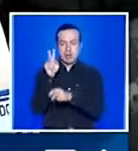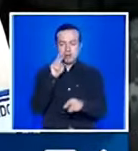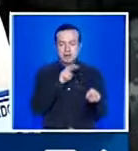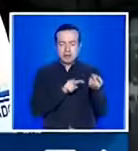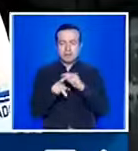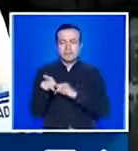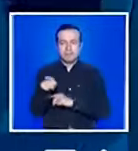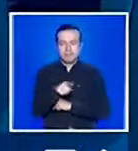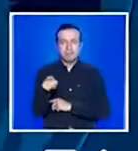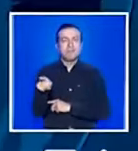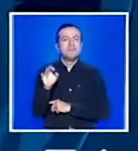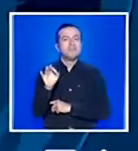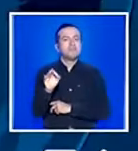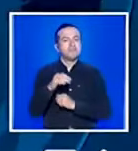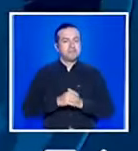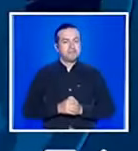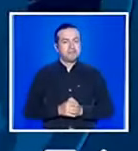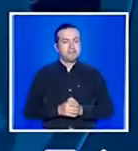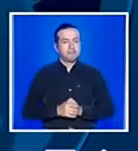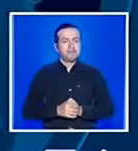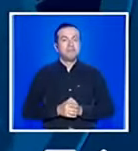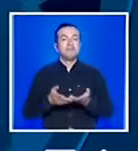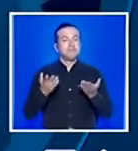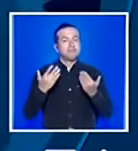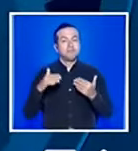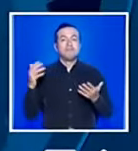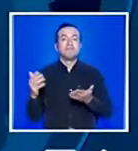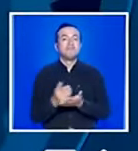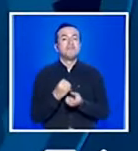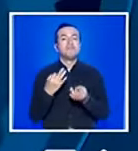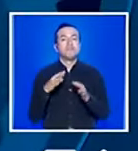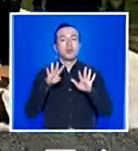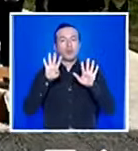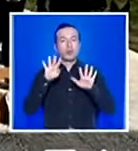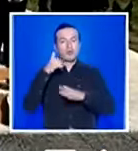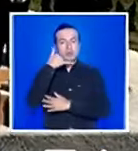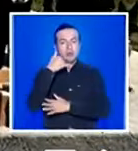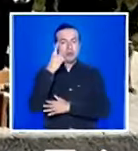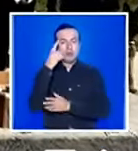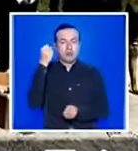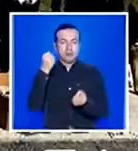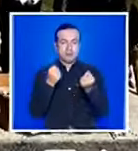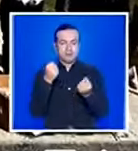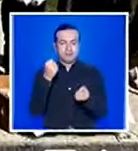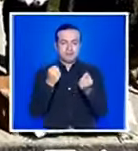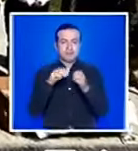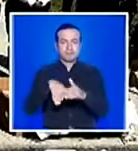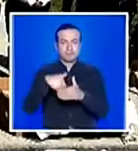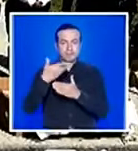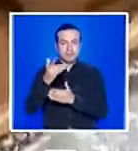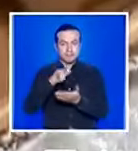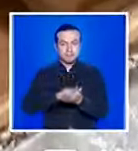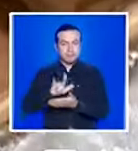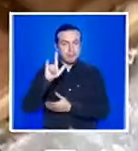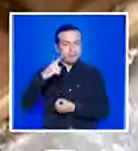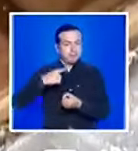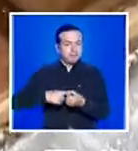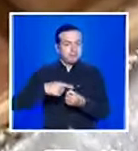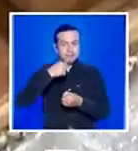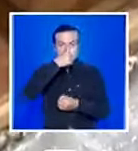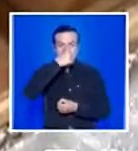cierta relación. Además, durante la operación Júpiter, se decomisaron 9 teléfonos y un vehículo que circulaba fuera del aeropuerto. La